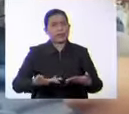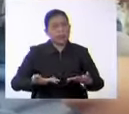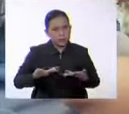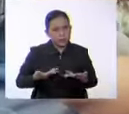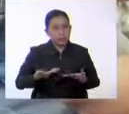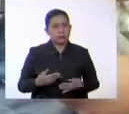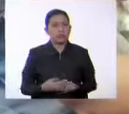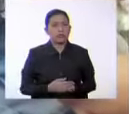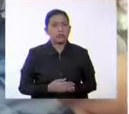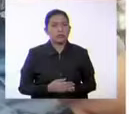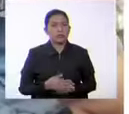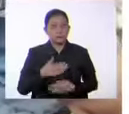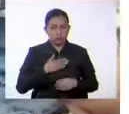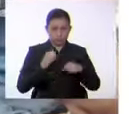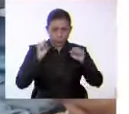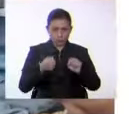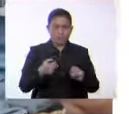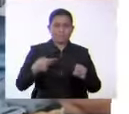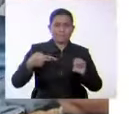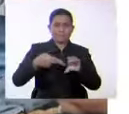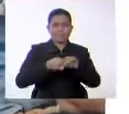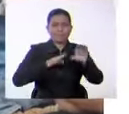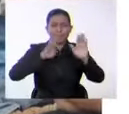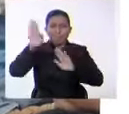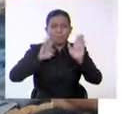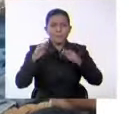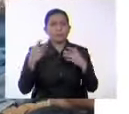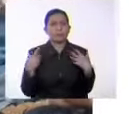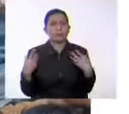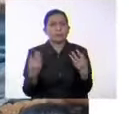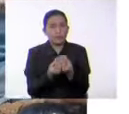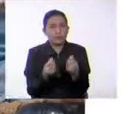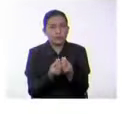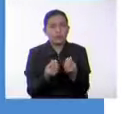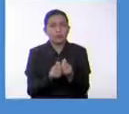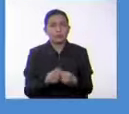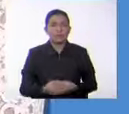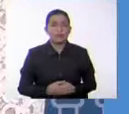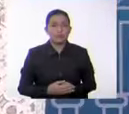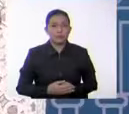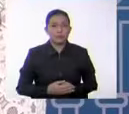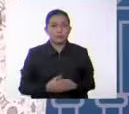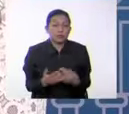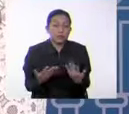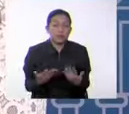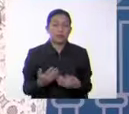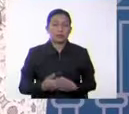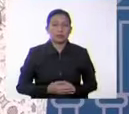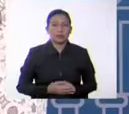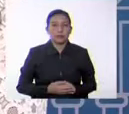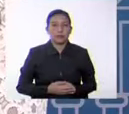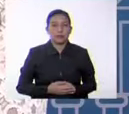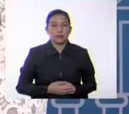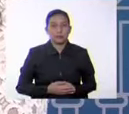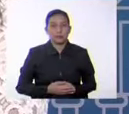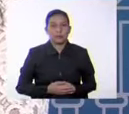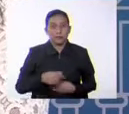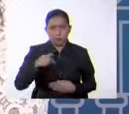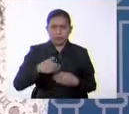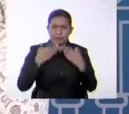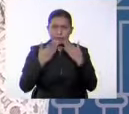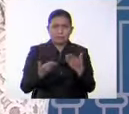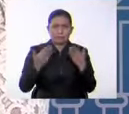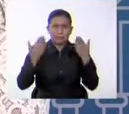tener una participación digna en la sociedad. Y la mencionamos, como hemos dicho, porque ahora es muy citada por lo que